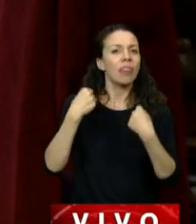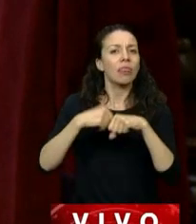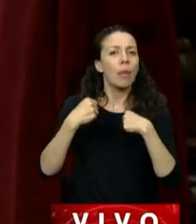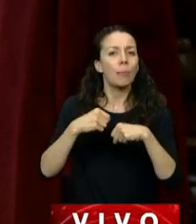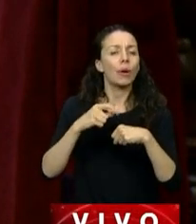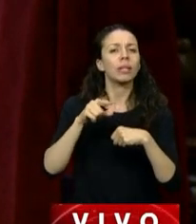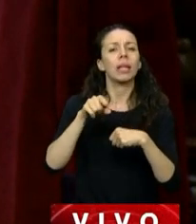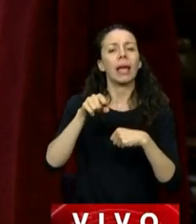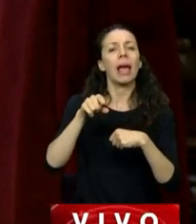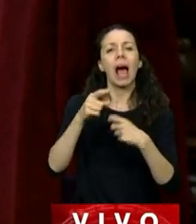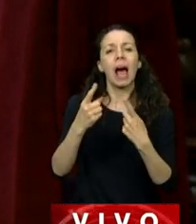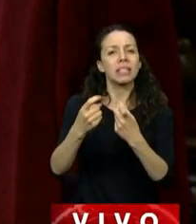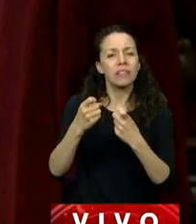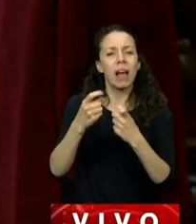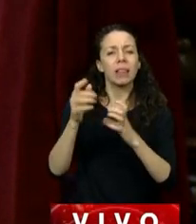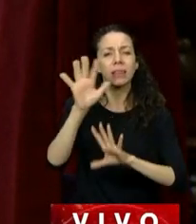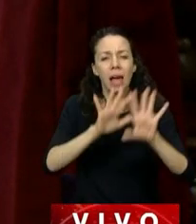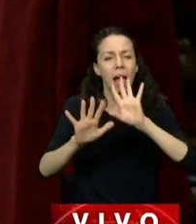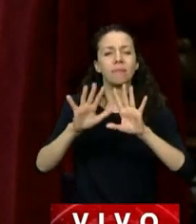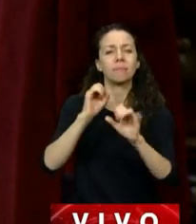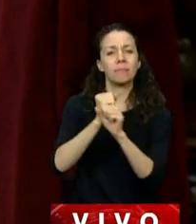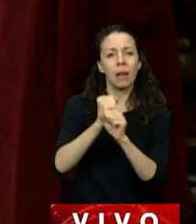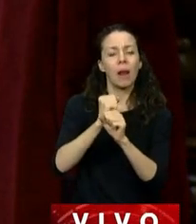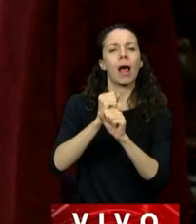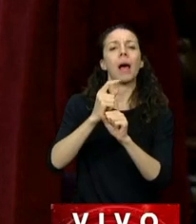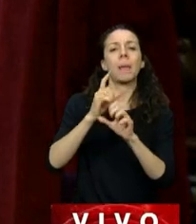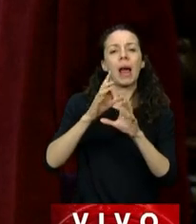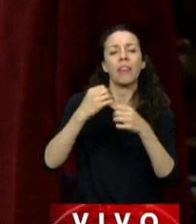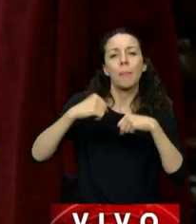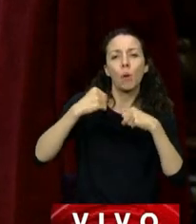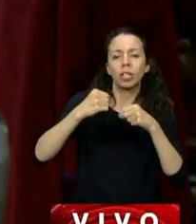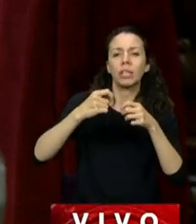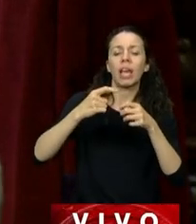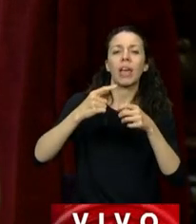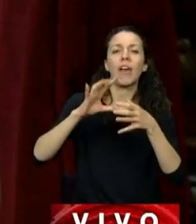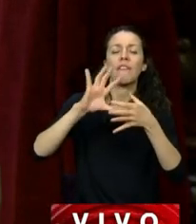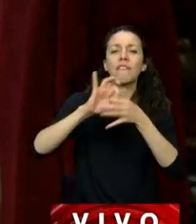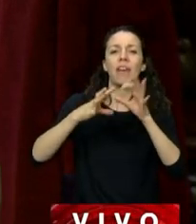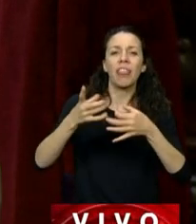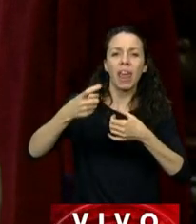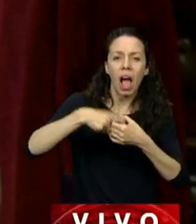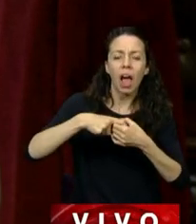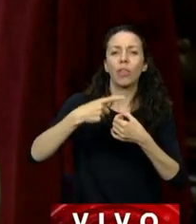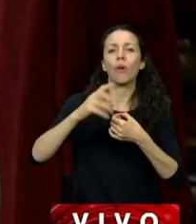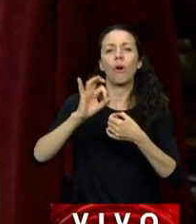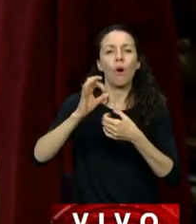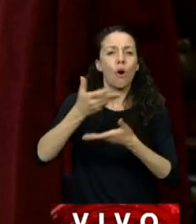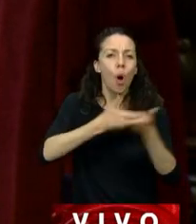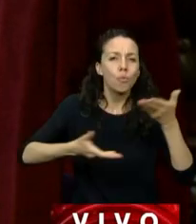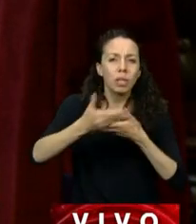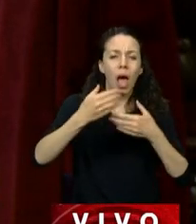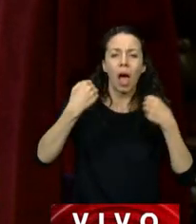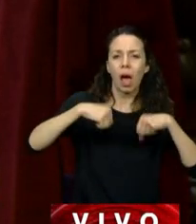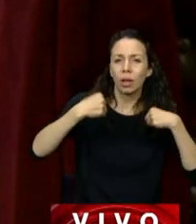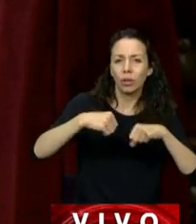ejecución para el desarrollo del deporte comunitario y competencia, o el deporte federado e iniciación deportiva. No